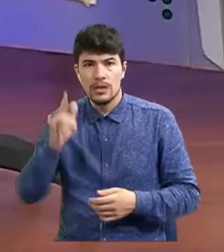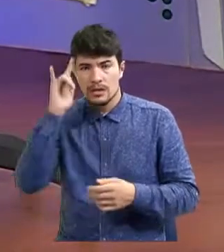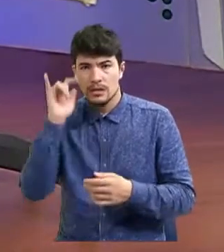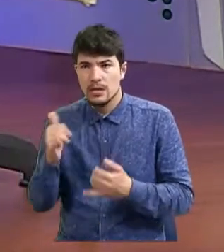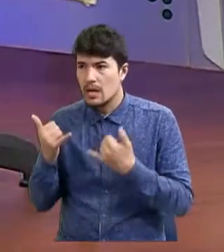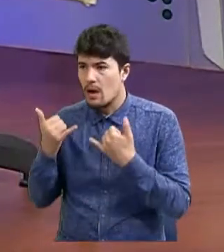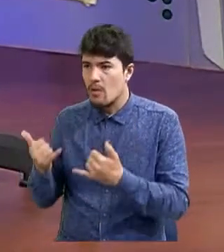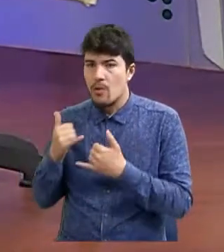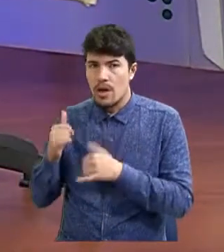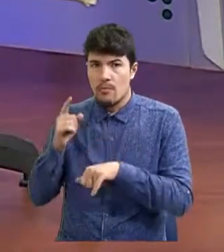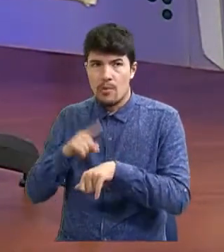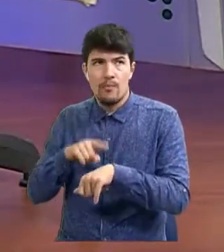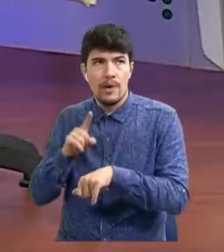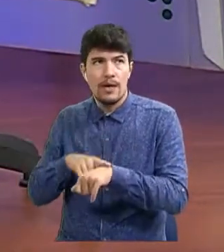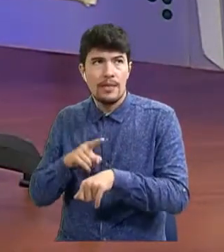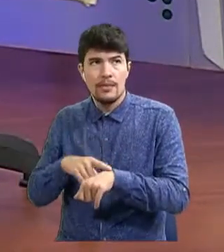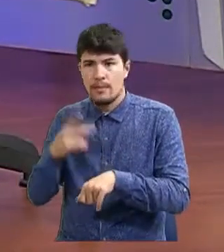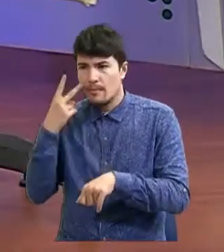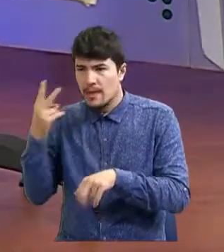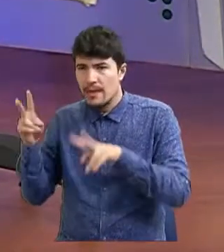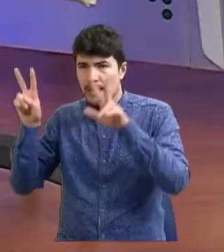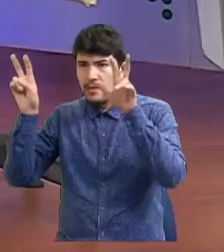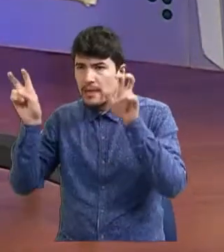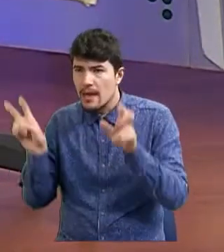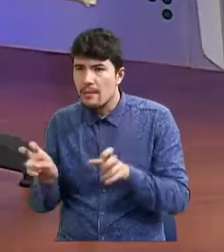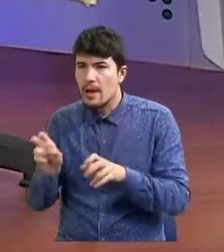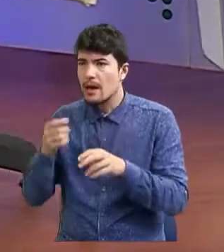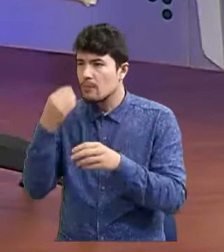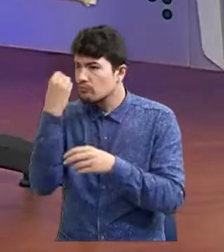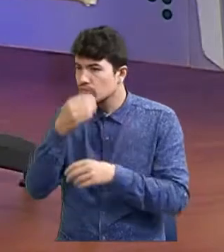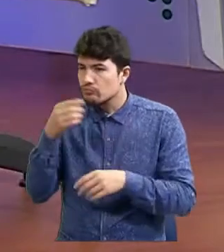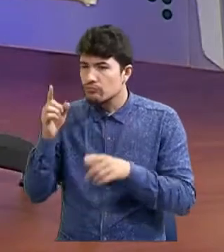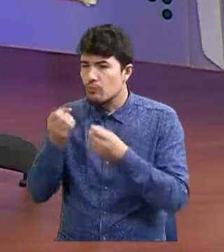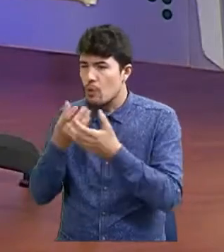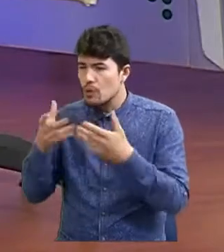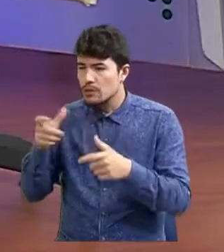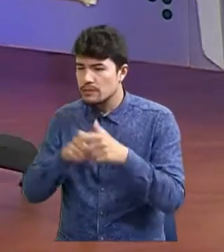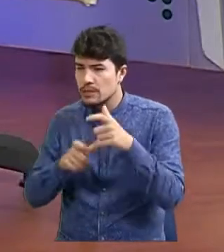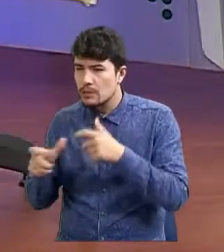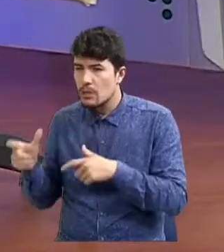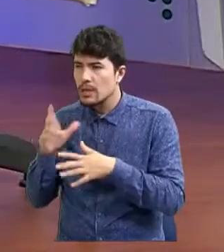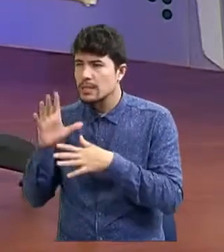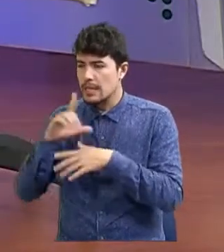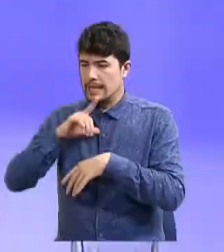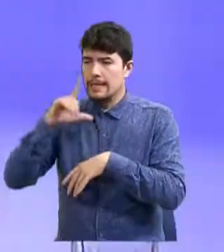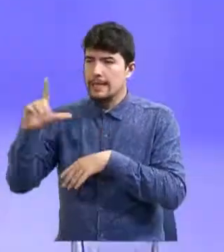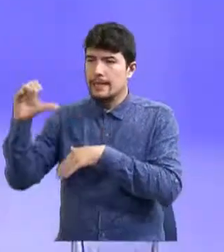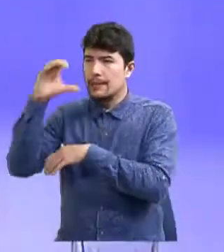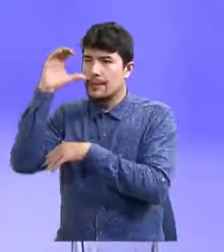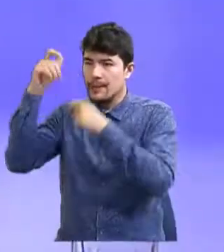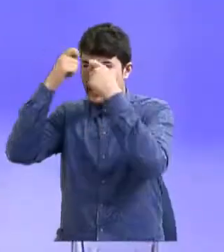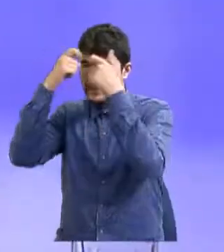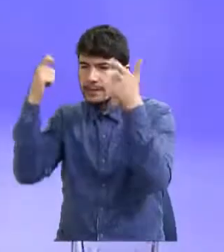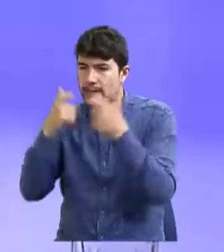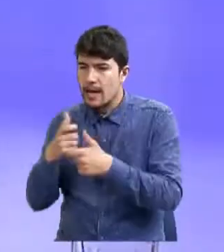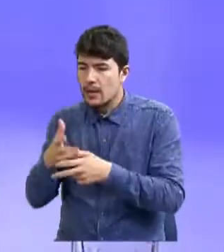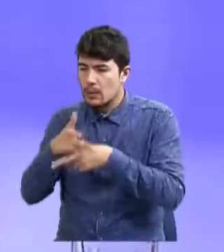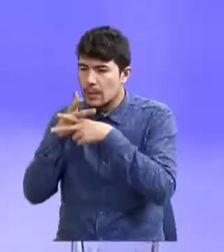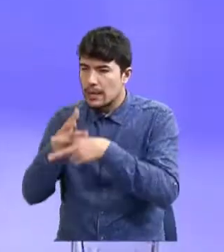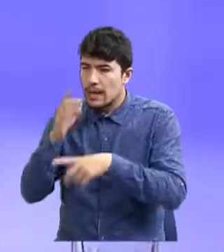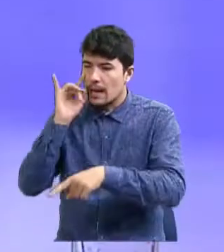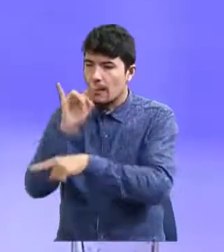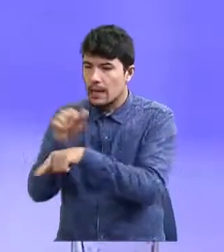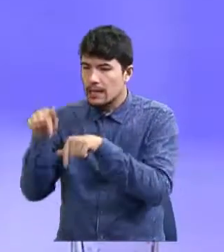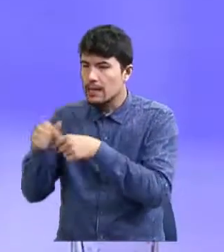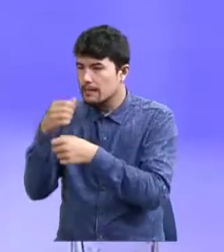viviendo con los temas de corrupción y donde hemos visto altos magistrados involucrados en temas de corrupción, lamentablemente, en